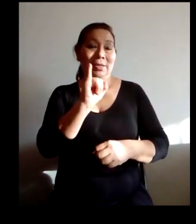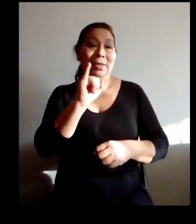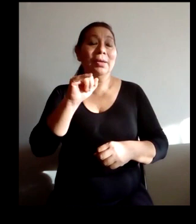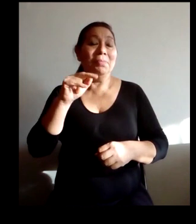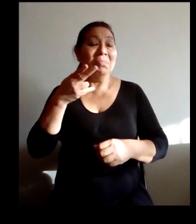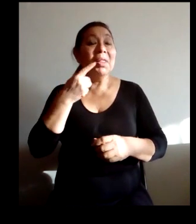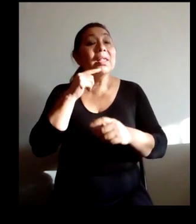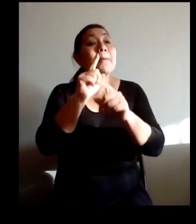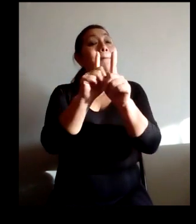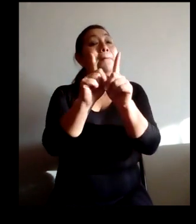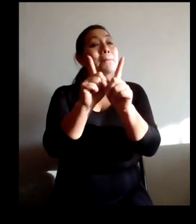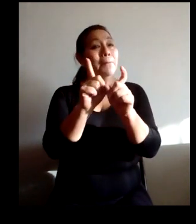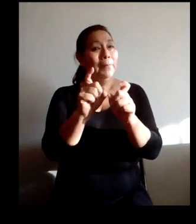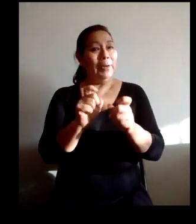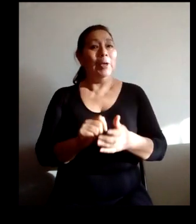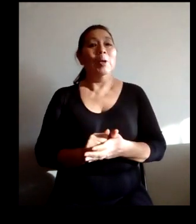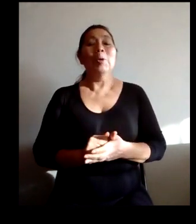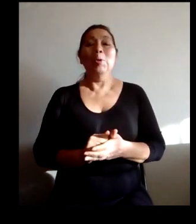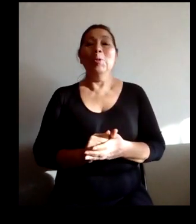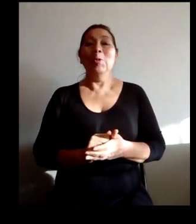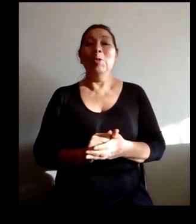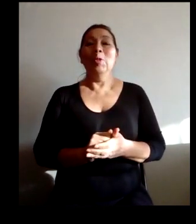Instituto Nacional de Salud, se le preguntó